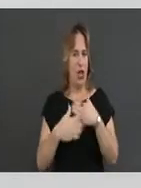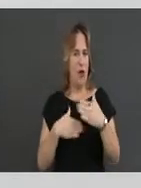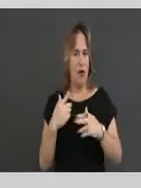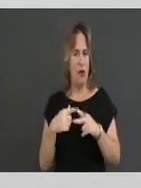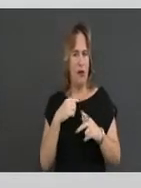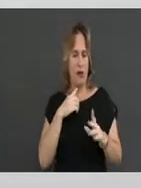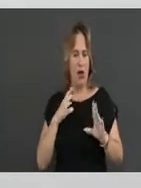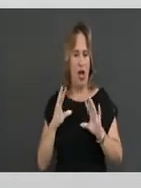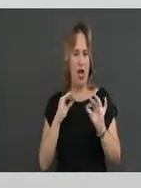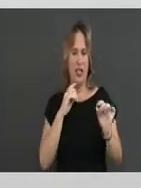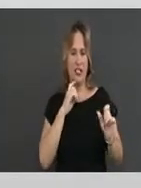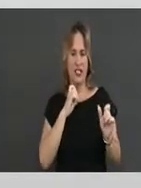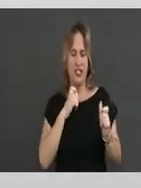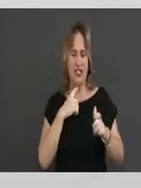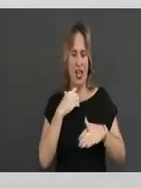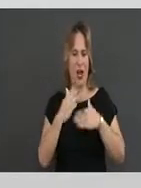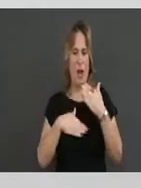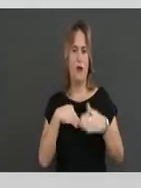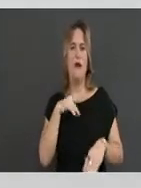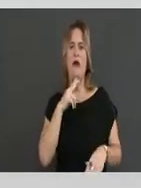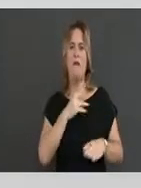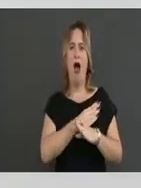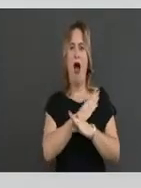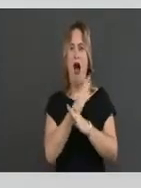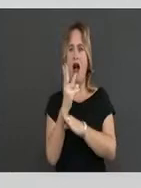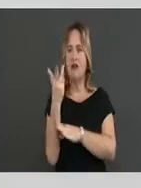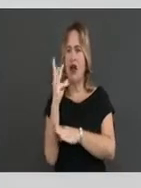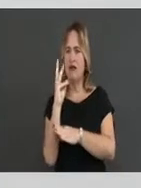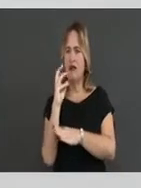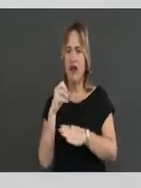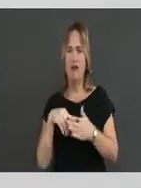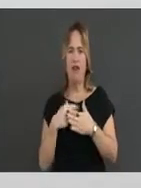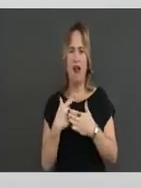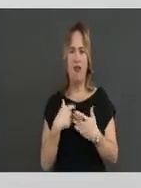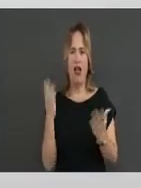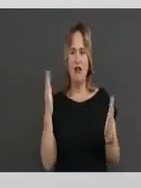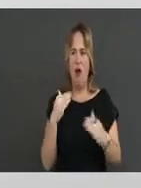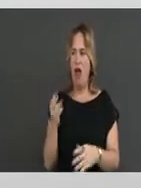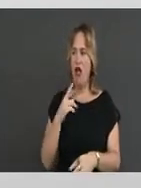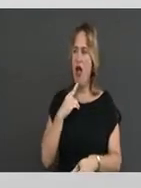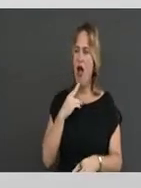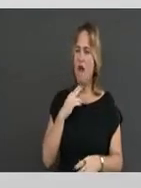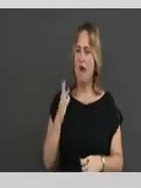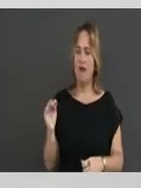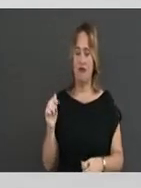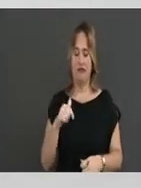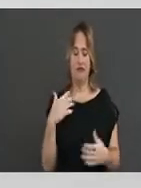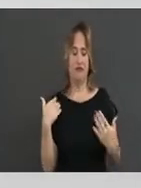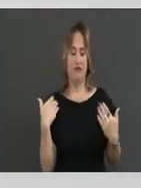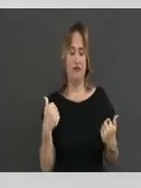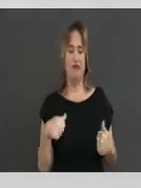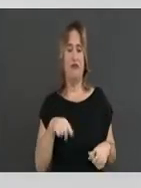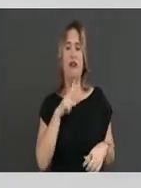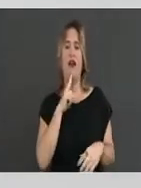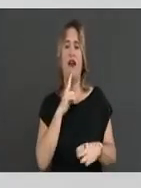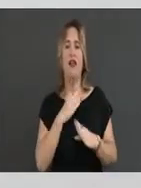que plantea el ciclo de hasta 30 días en algunos lugares o quizás más. Tengo a Liudmila a mi lado aquí, Aguas Santiago, y también a la